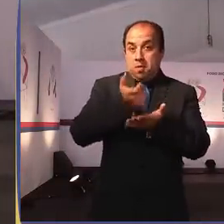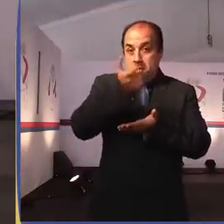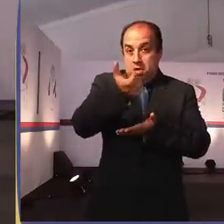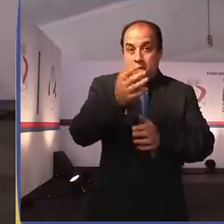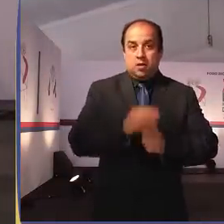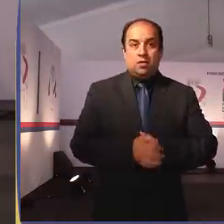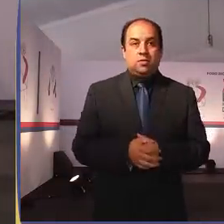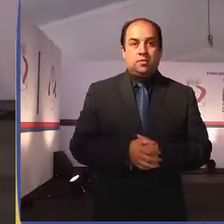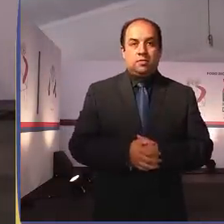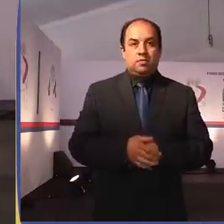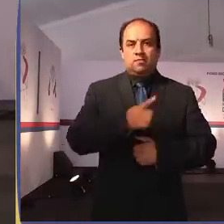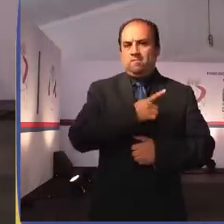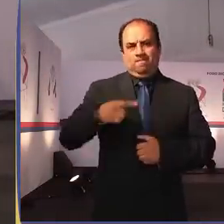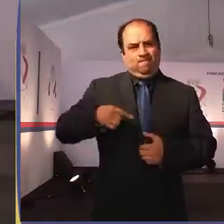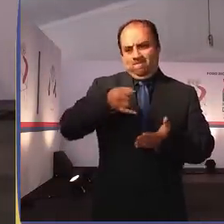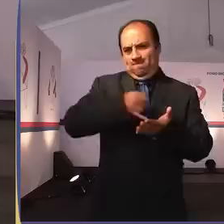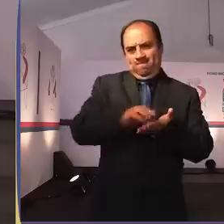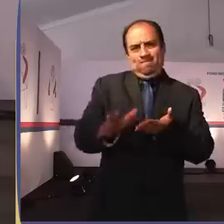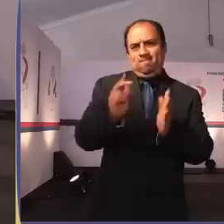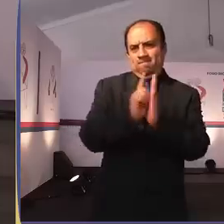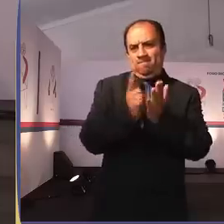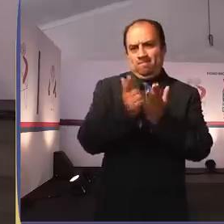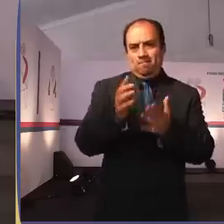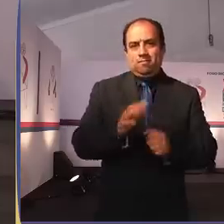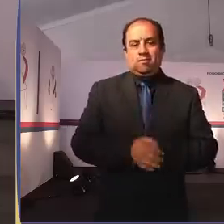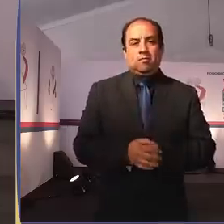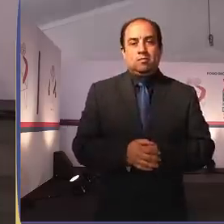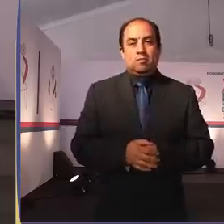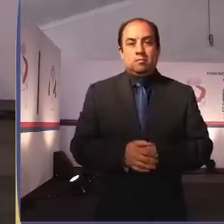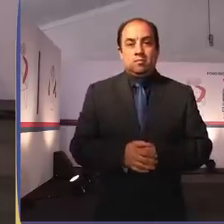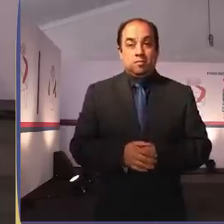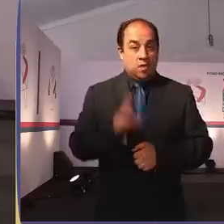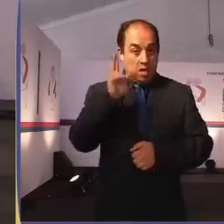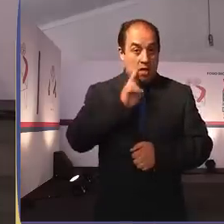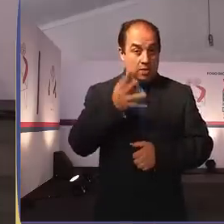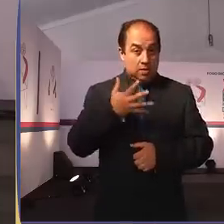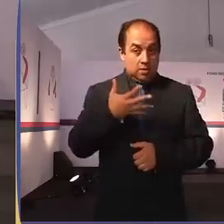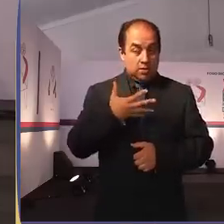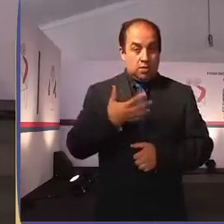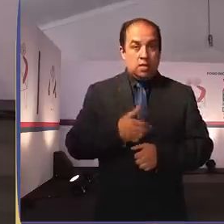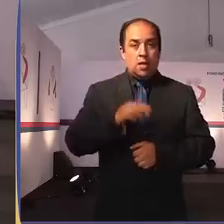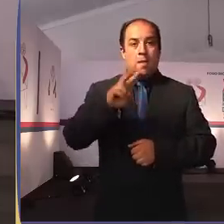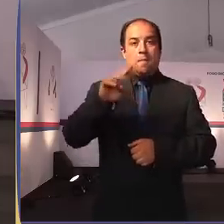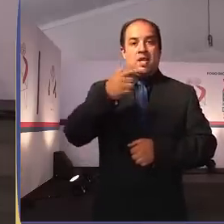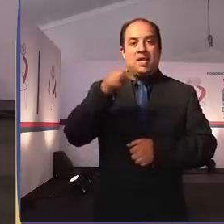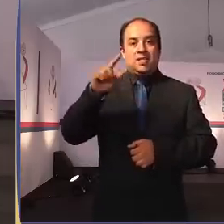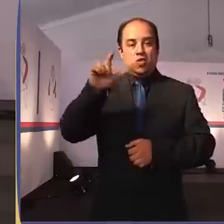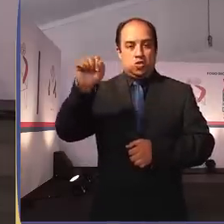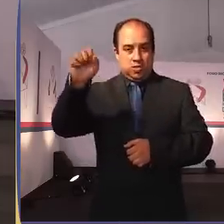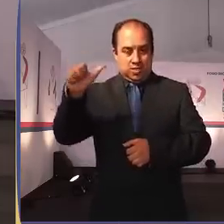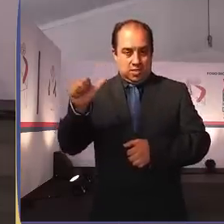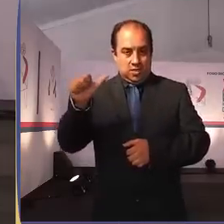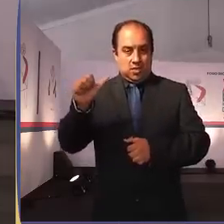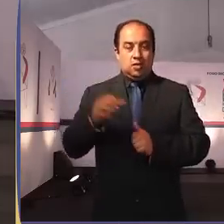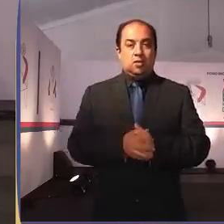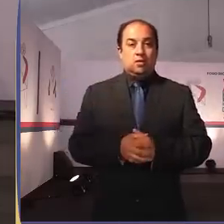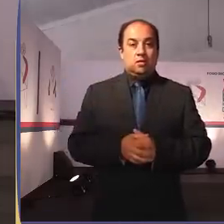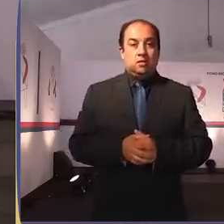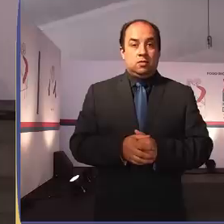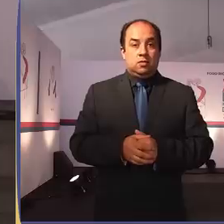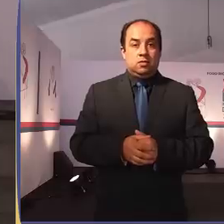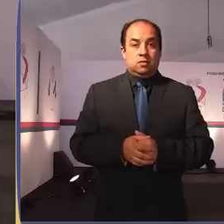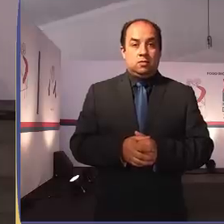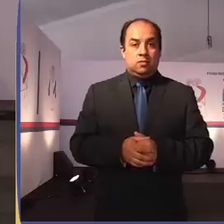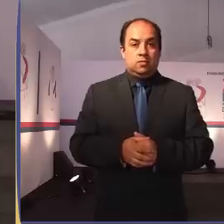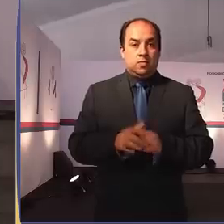ya no deben de imprimirlos, porque, a ver, si tienen a los de Vargas Llosa que me pueda poner aquí, porque es que ya hasta hablar